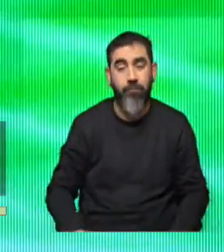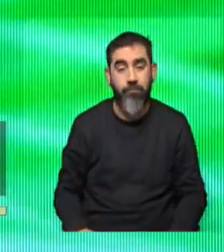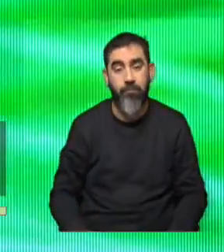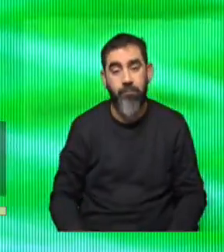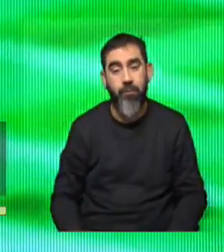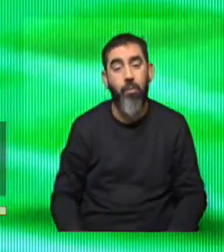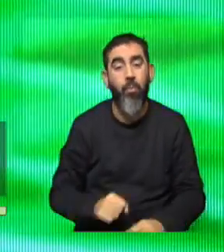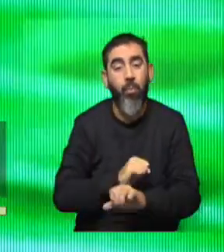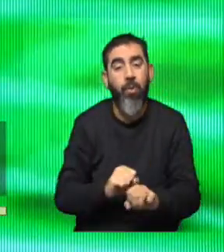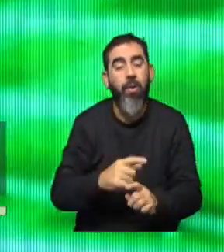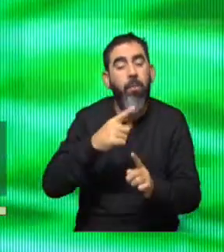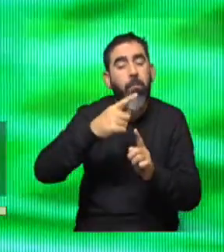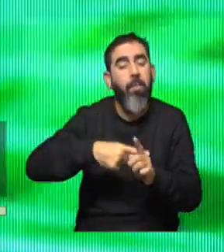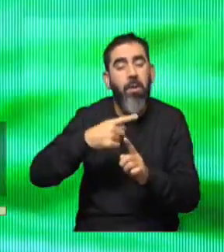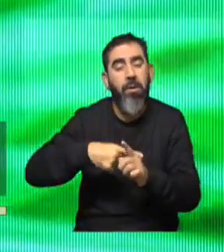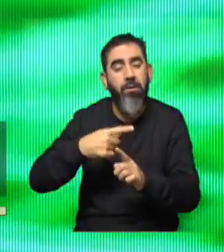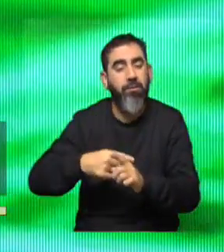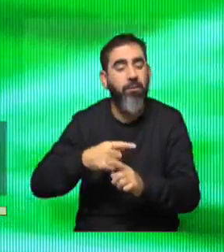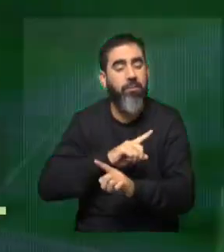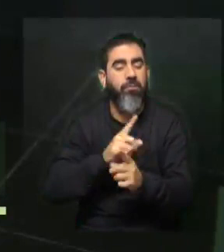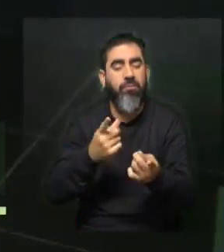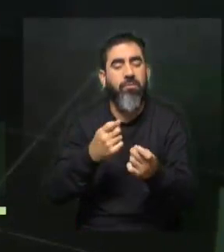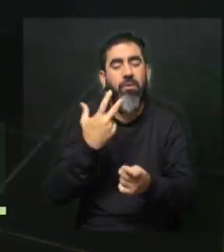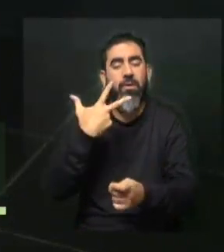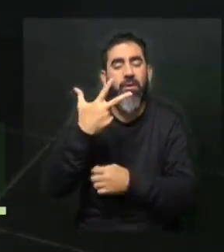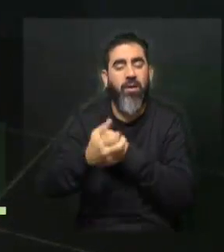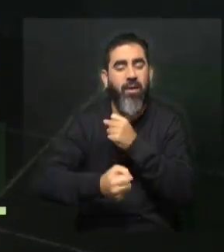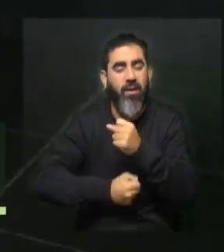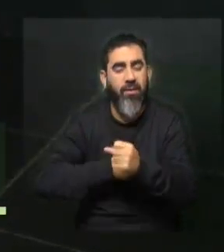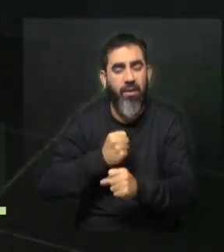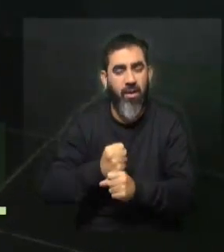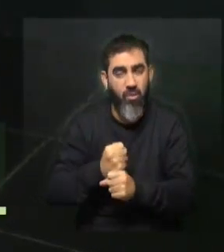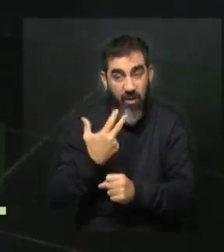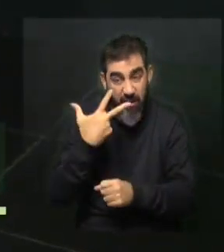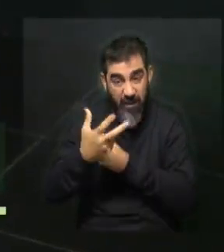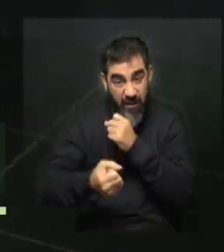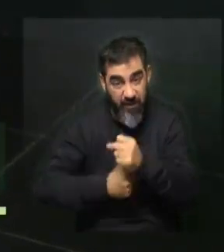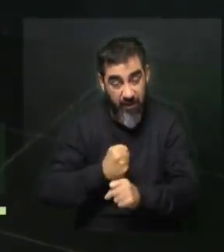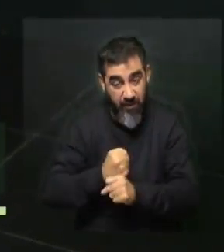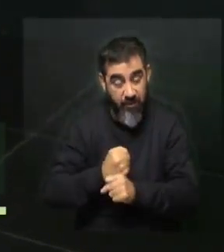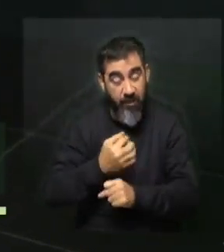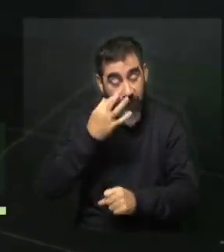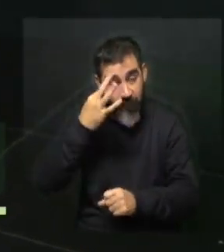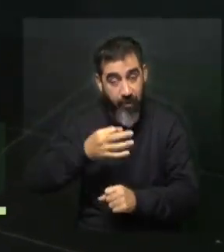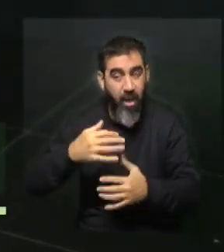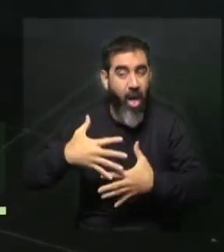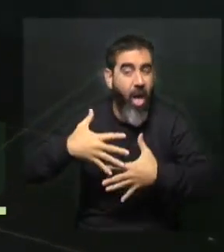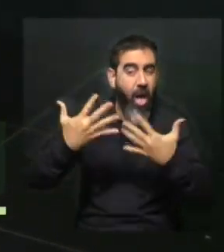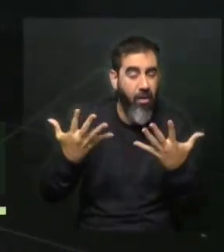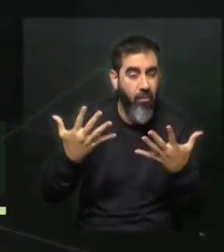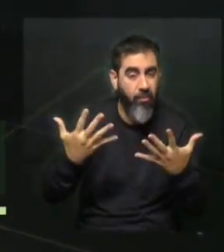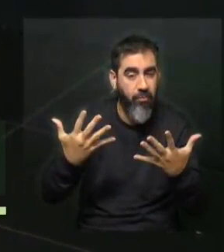en cuestión de meses no no necesita tres años Este Entonces si realmente hay algo